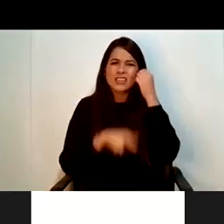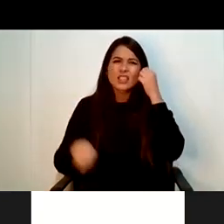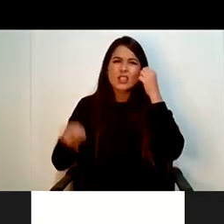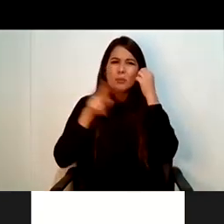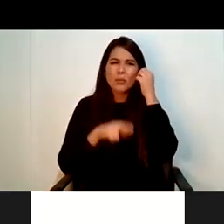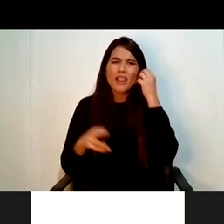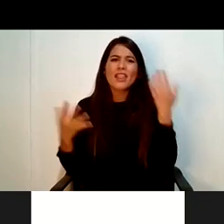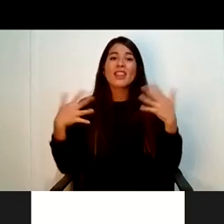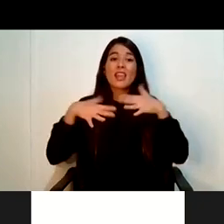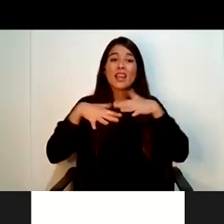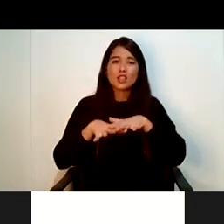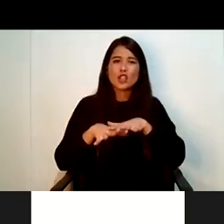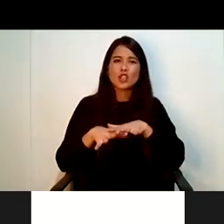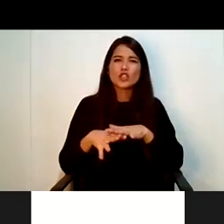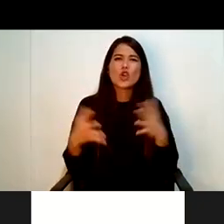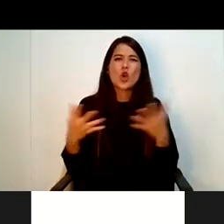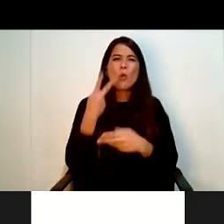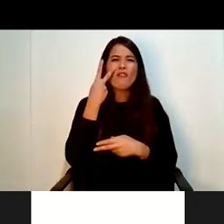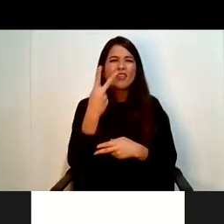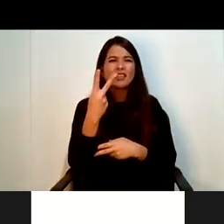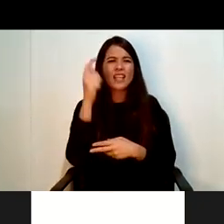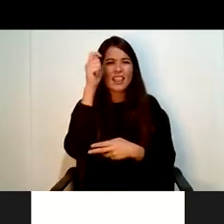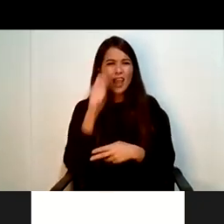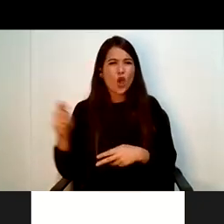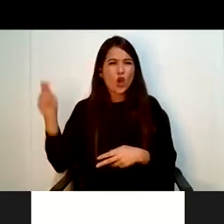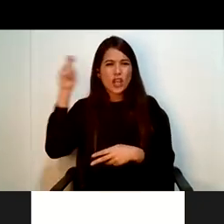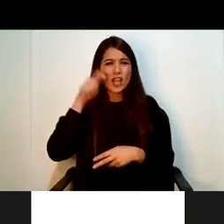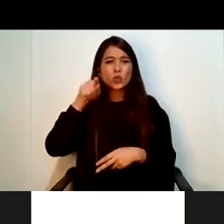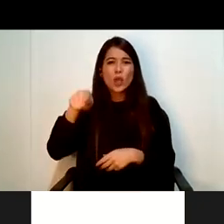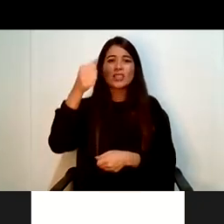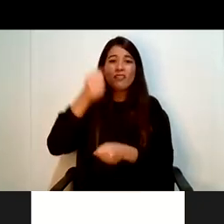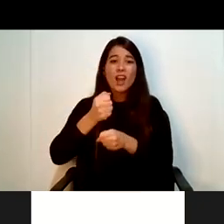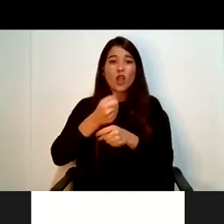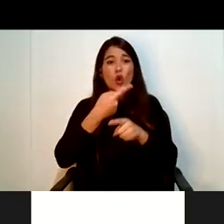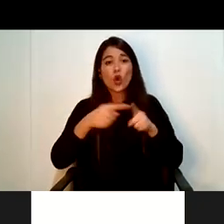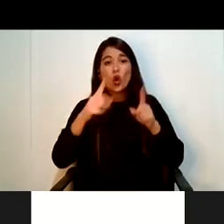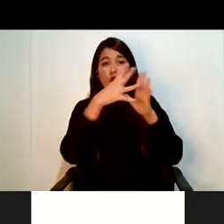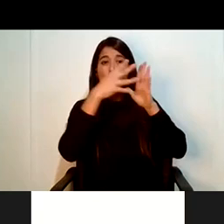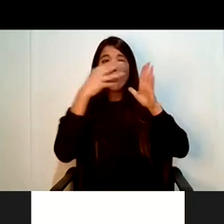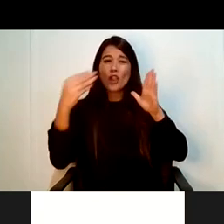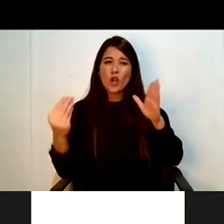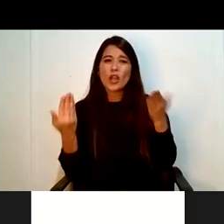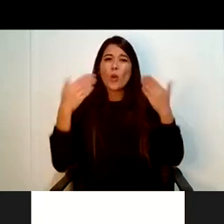ves tú la unión de esas teorías? ¿Has trabajado con otros modelos y complementan apoyos?